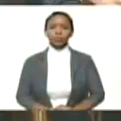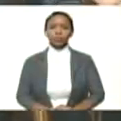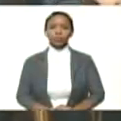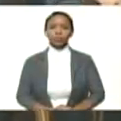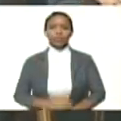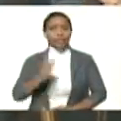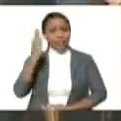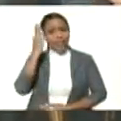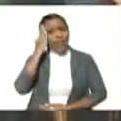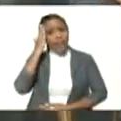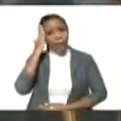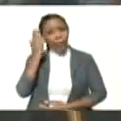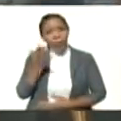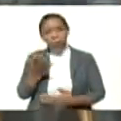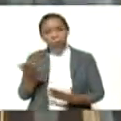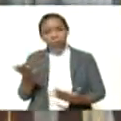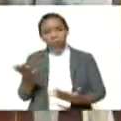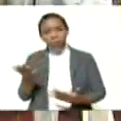Sabemos que